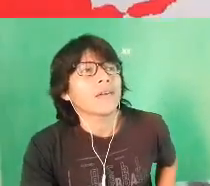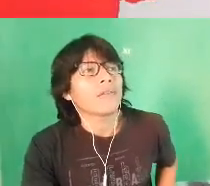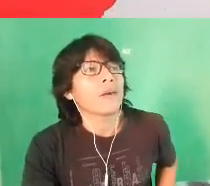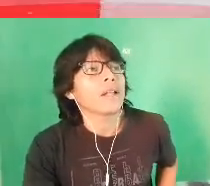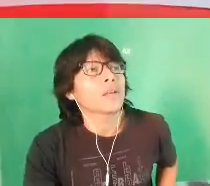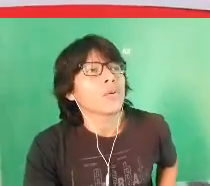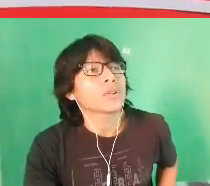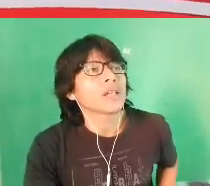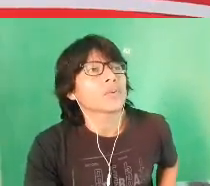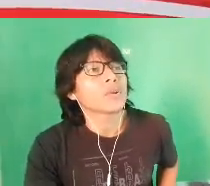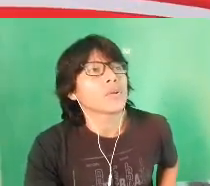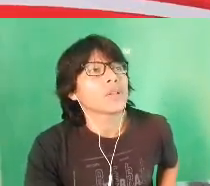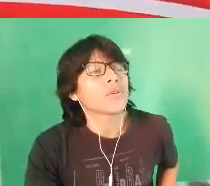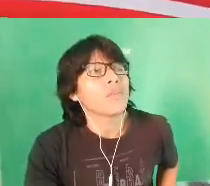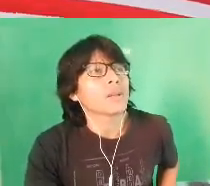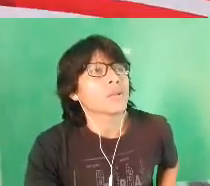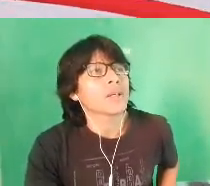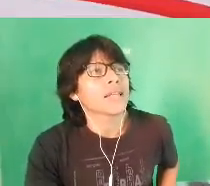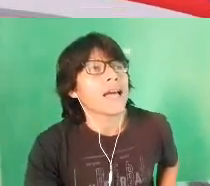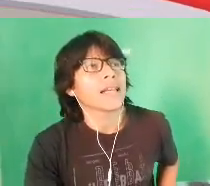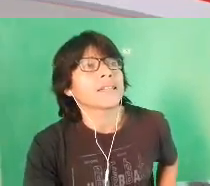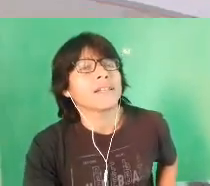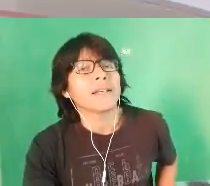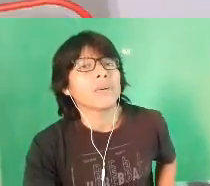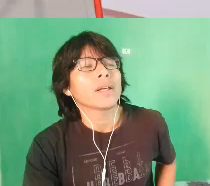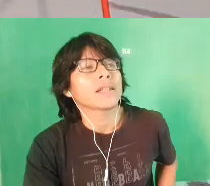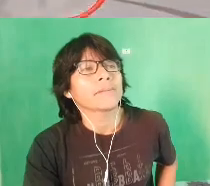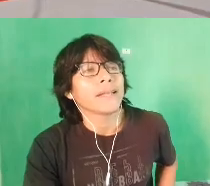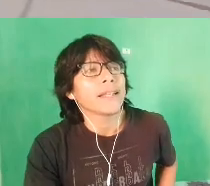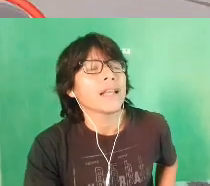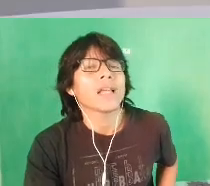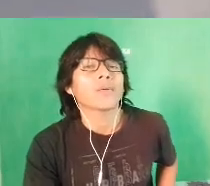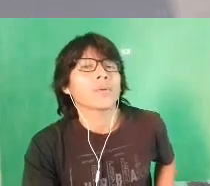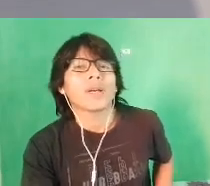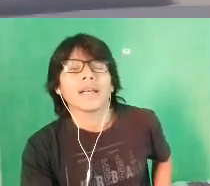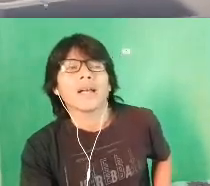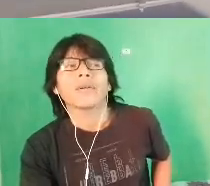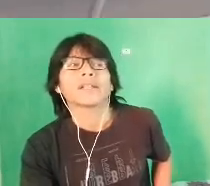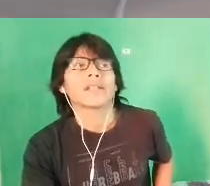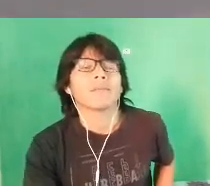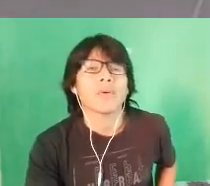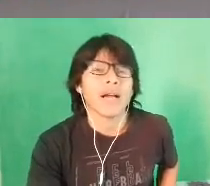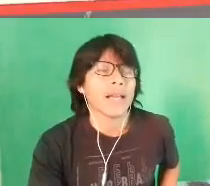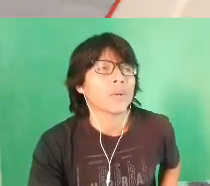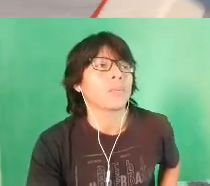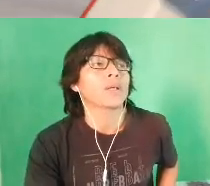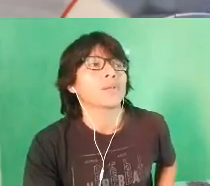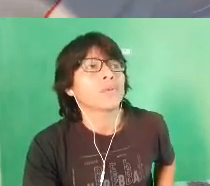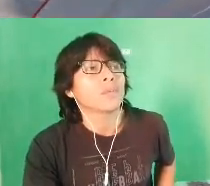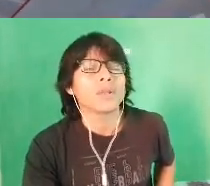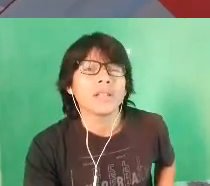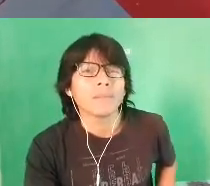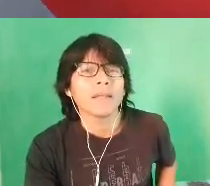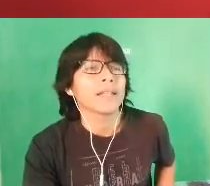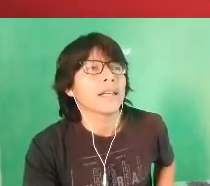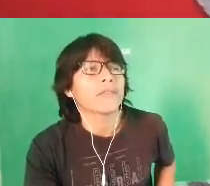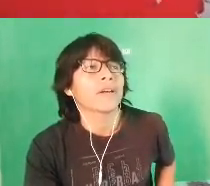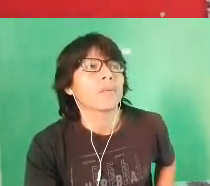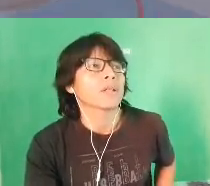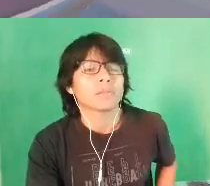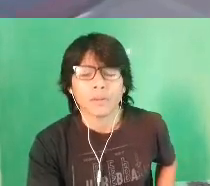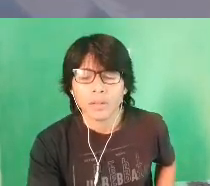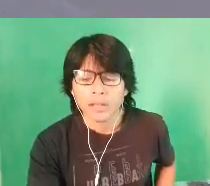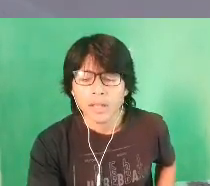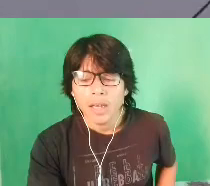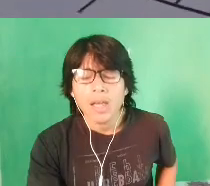independiente de que fueran 2, 3, 4, 5 personas a recibir o a despedir a la doctora Claudia Sheinbaum al aeropuerto, muy independiente de que